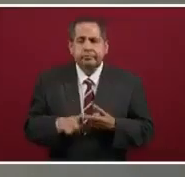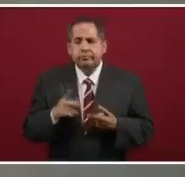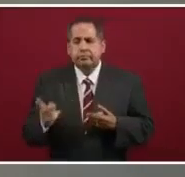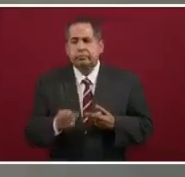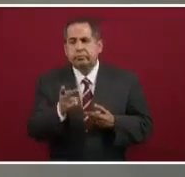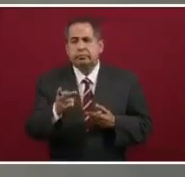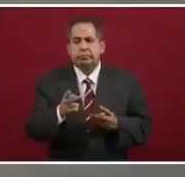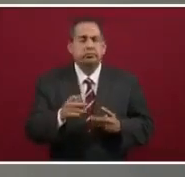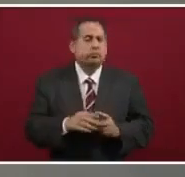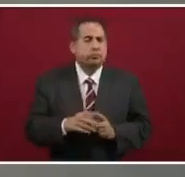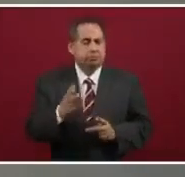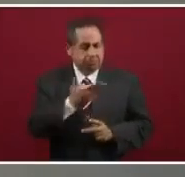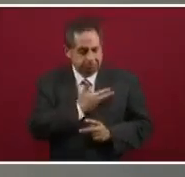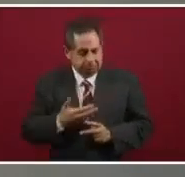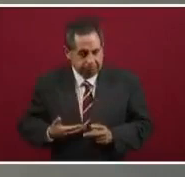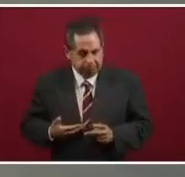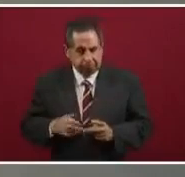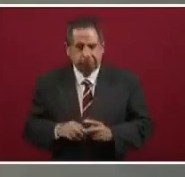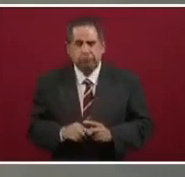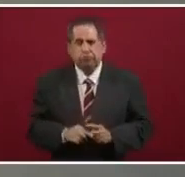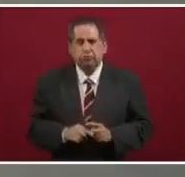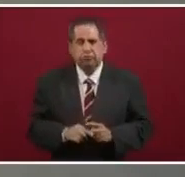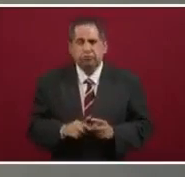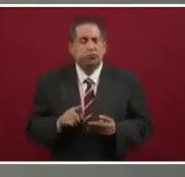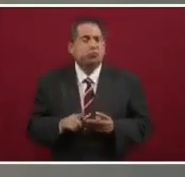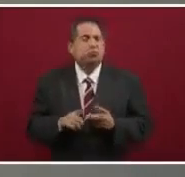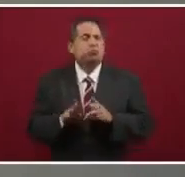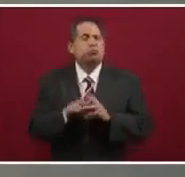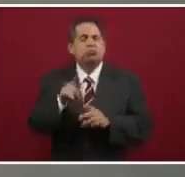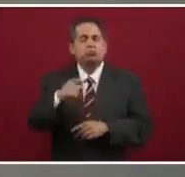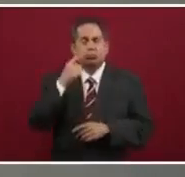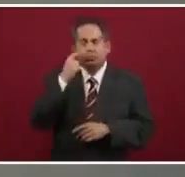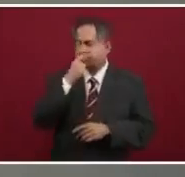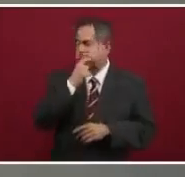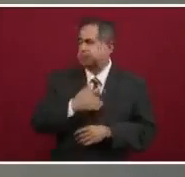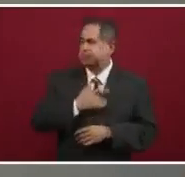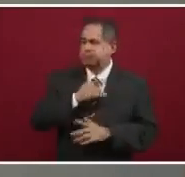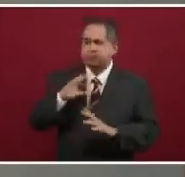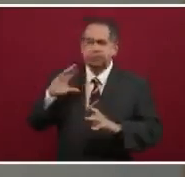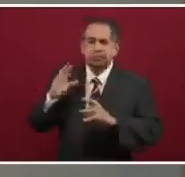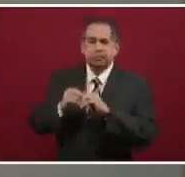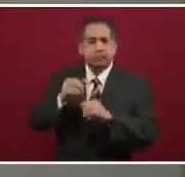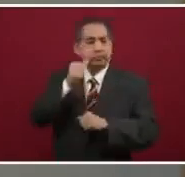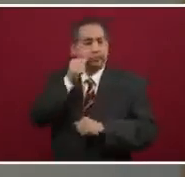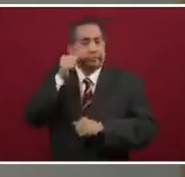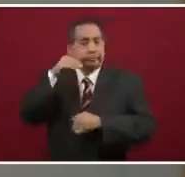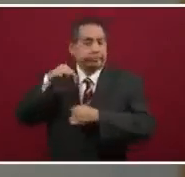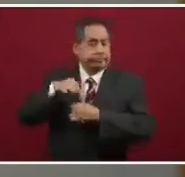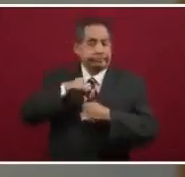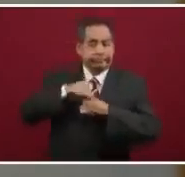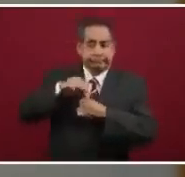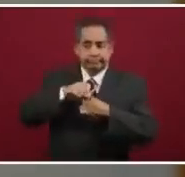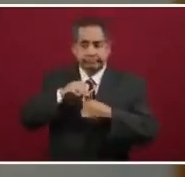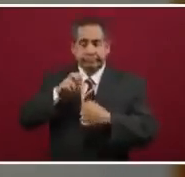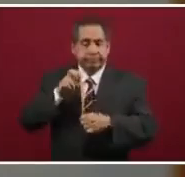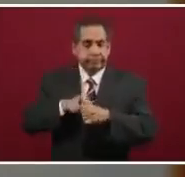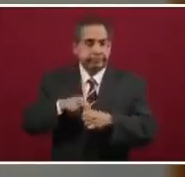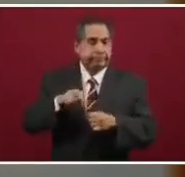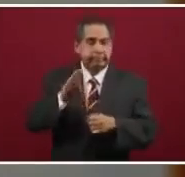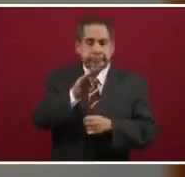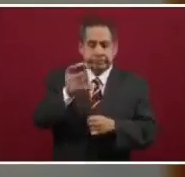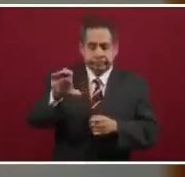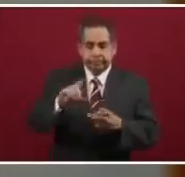pregunta, presidente, ¿cuál es el balance que hace de la jornada electoral de ayer en Baja California y